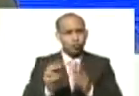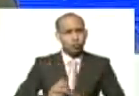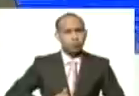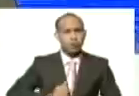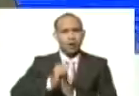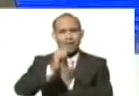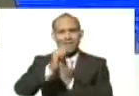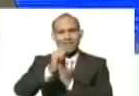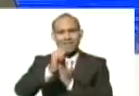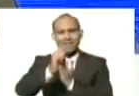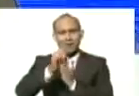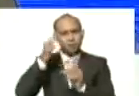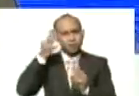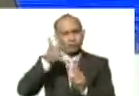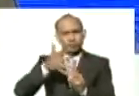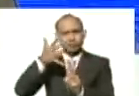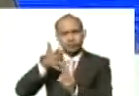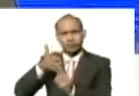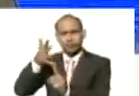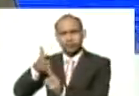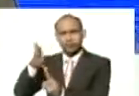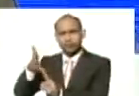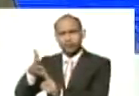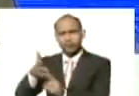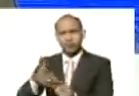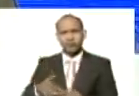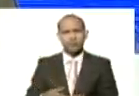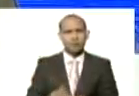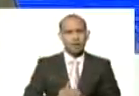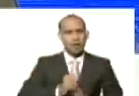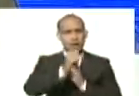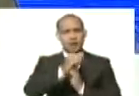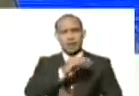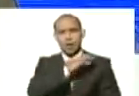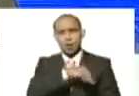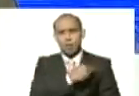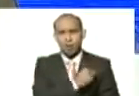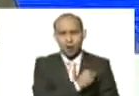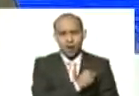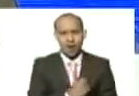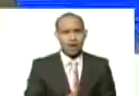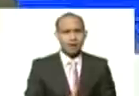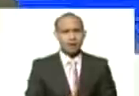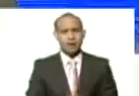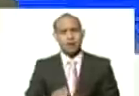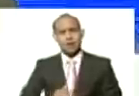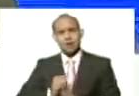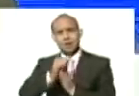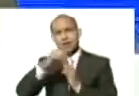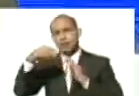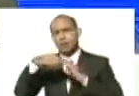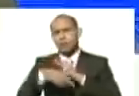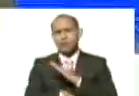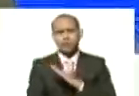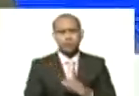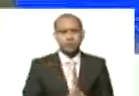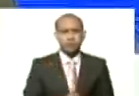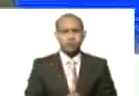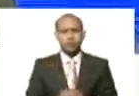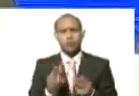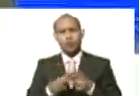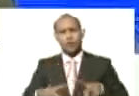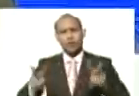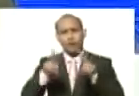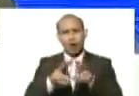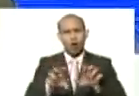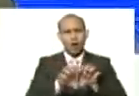liderazgo doctrinario, de un liderazgo moral, de un liderazgo profundo en los valores de